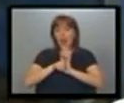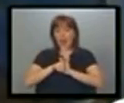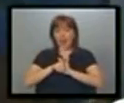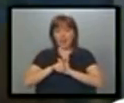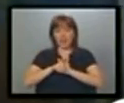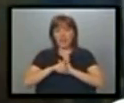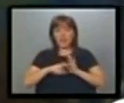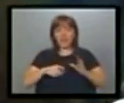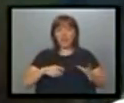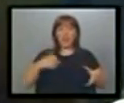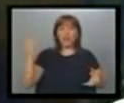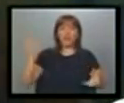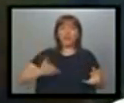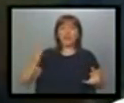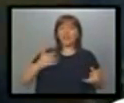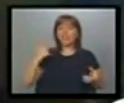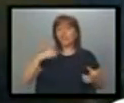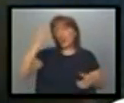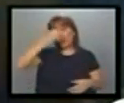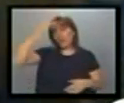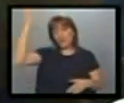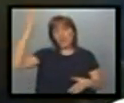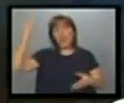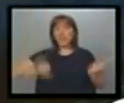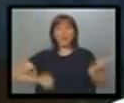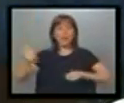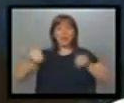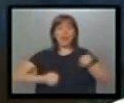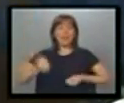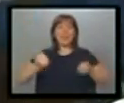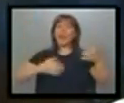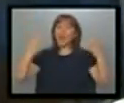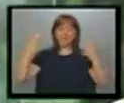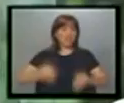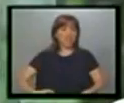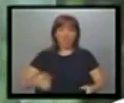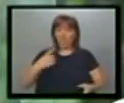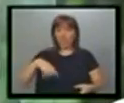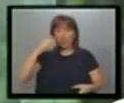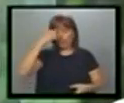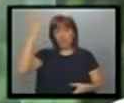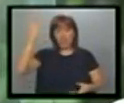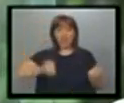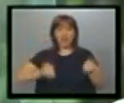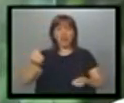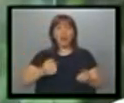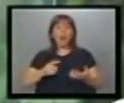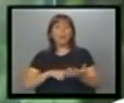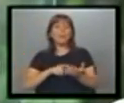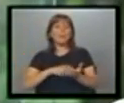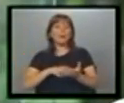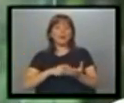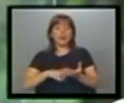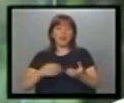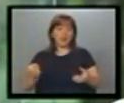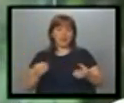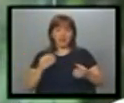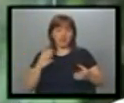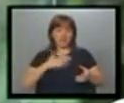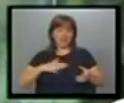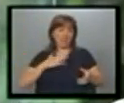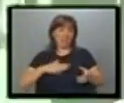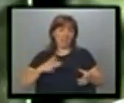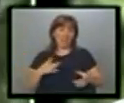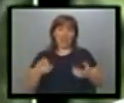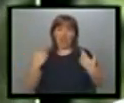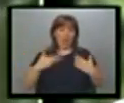que no hay infracciones porque nosotros somos profesionales, trabajamos a nivel del trabajo que tenemos. ¿El uso del celular mientras maneja? Y no, tranquilo, no.